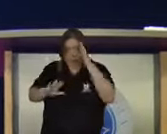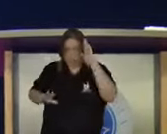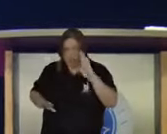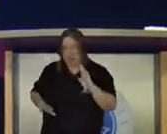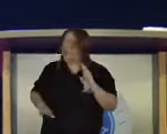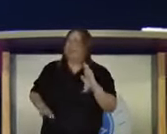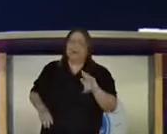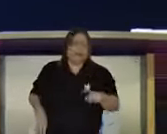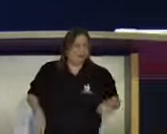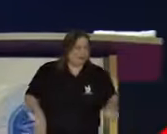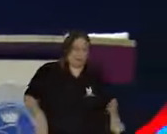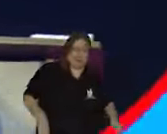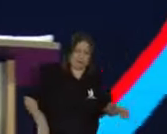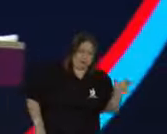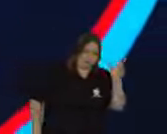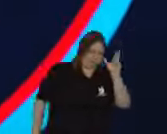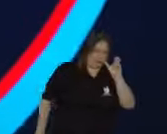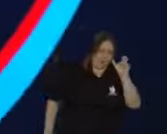a Dios.